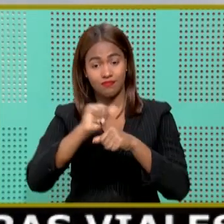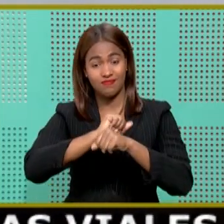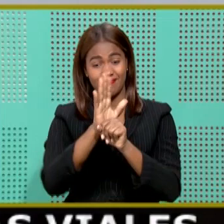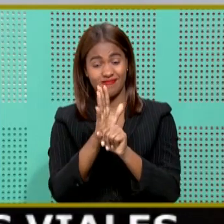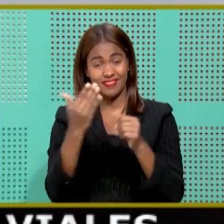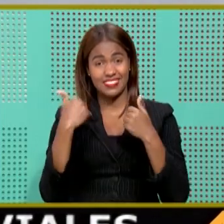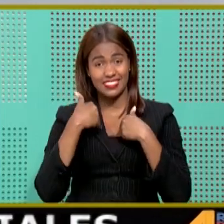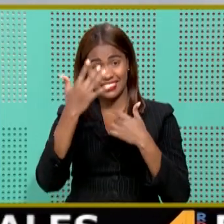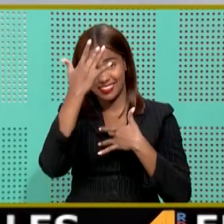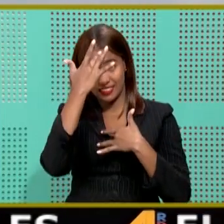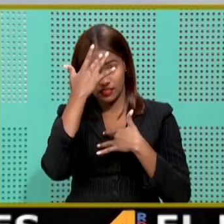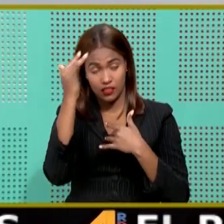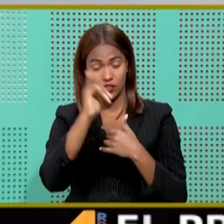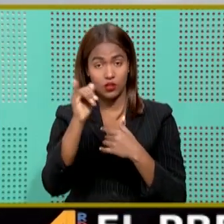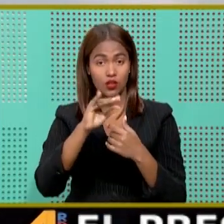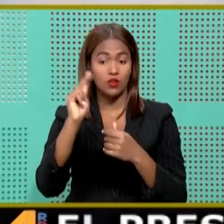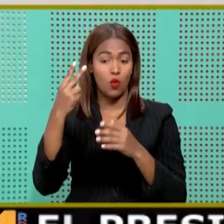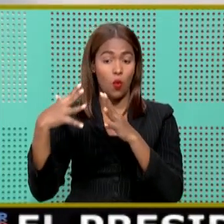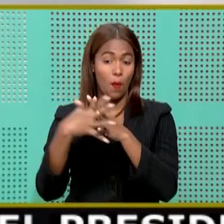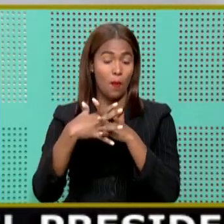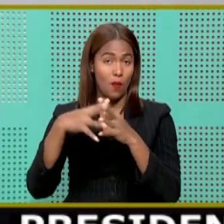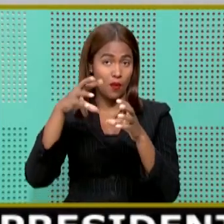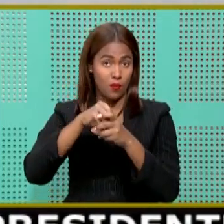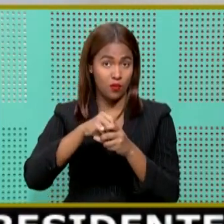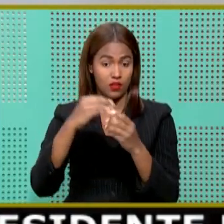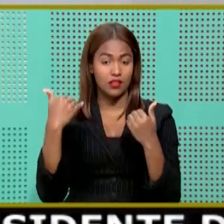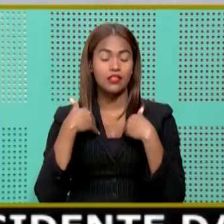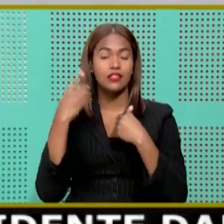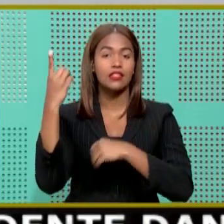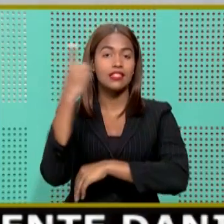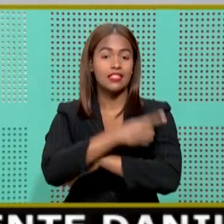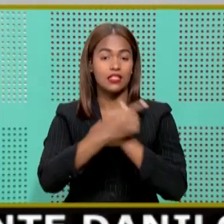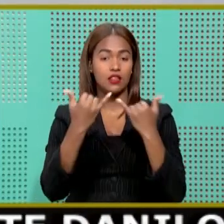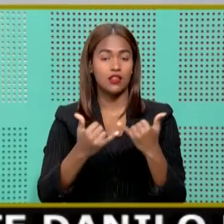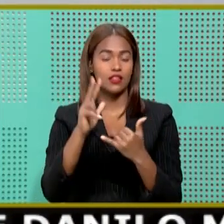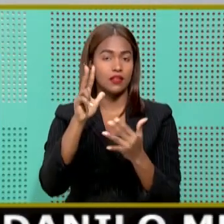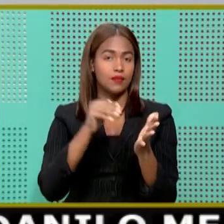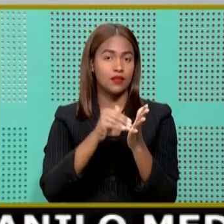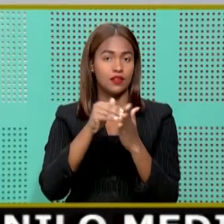América Latina y el segundo en el mundo, al día de hoy tiene